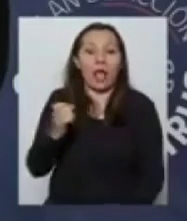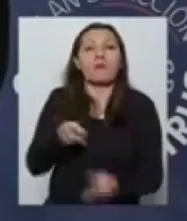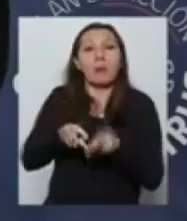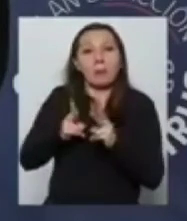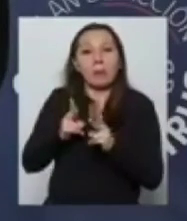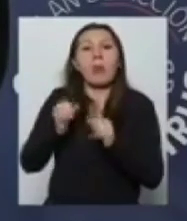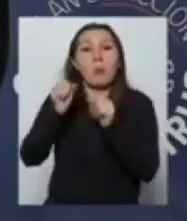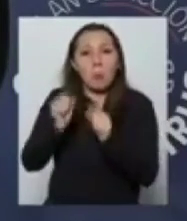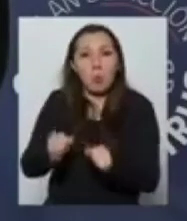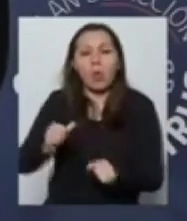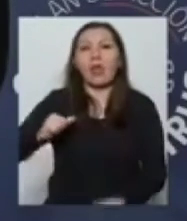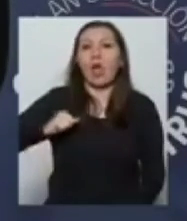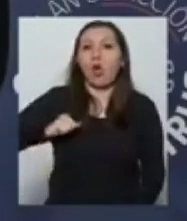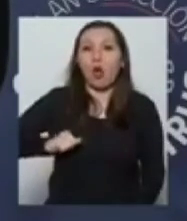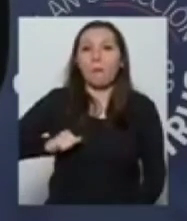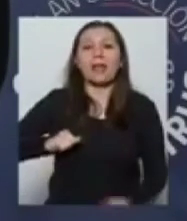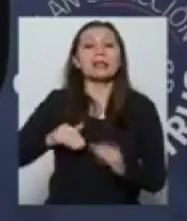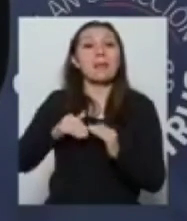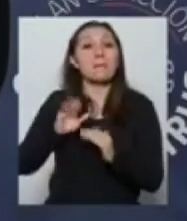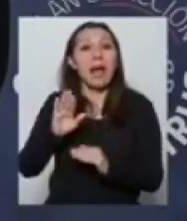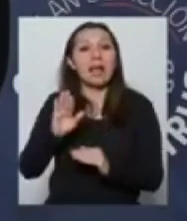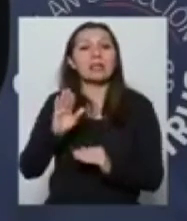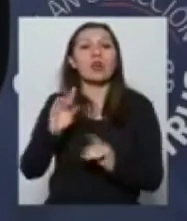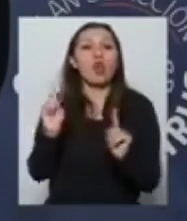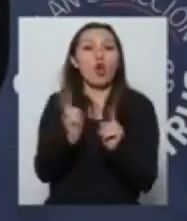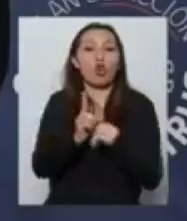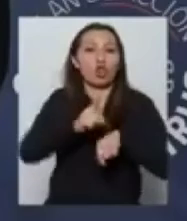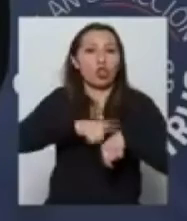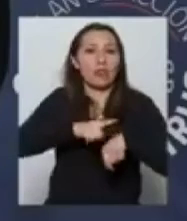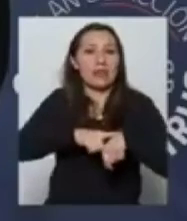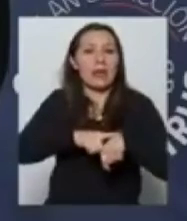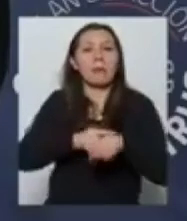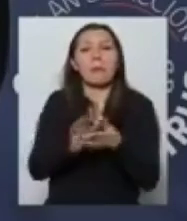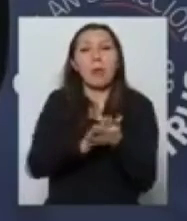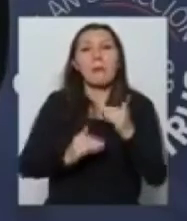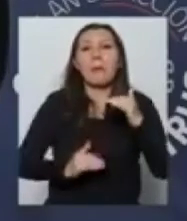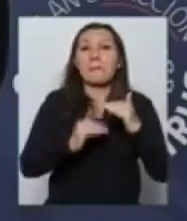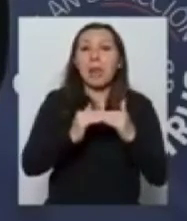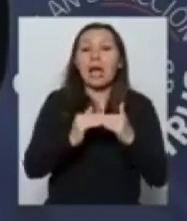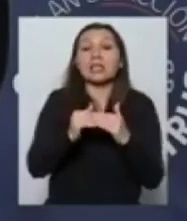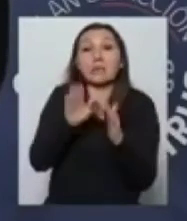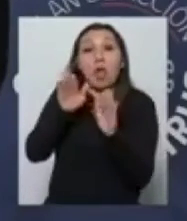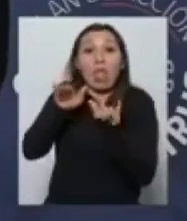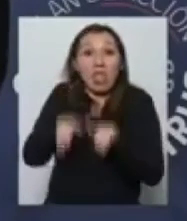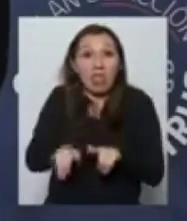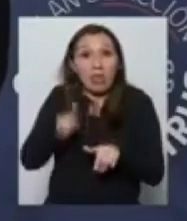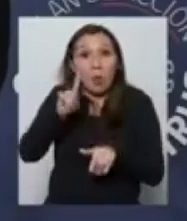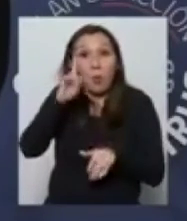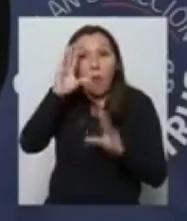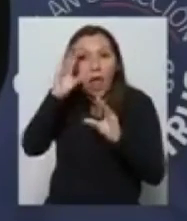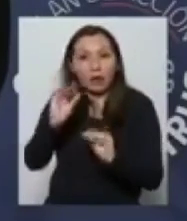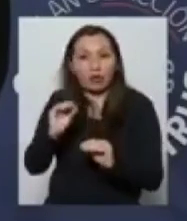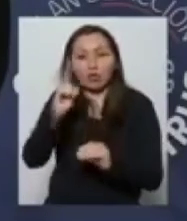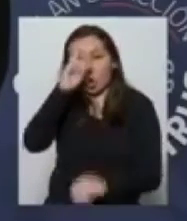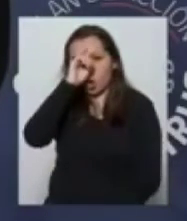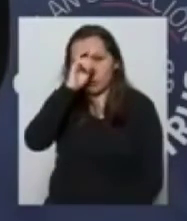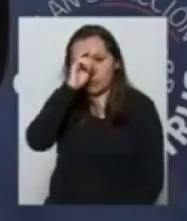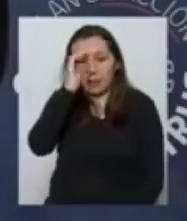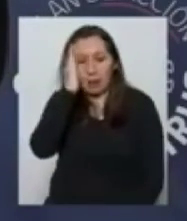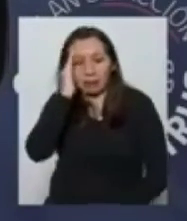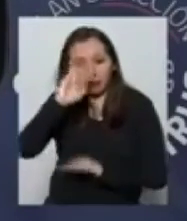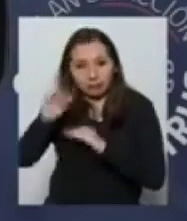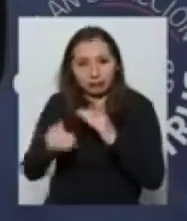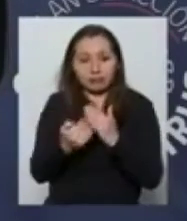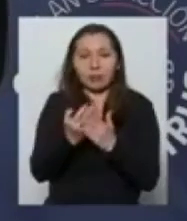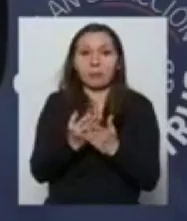realización de cirugías mayores ambulatorias que tengan como máximo una noche estadía en el hospital.